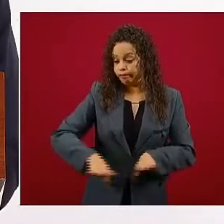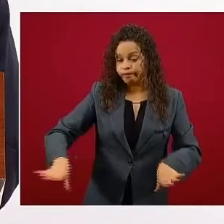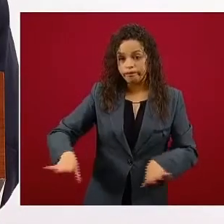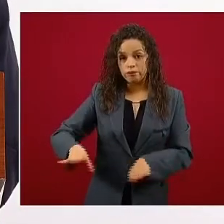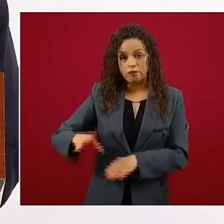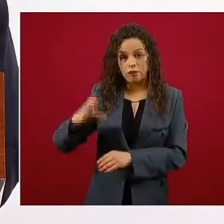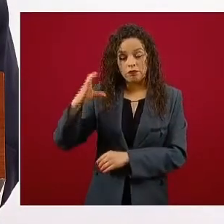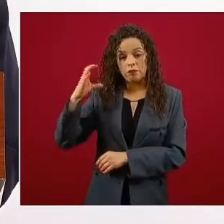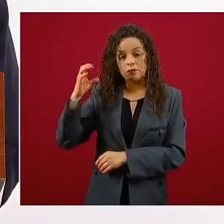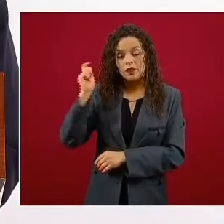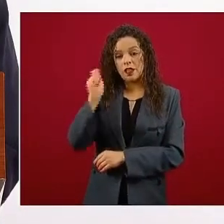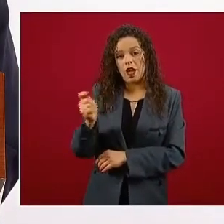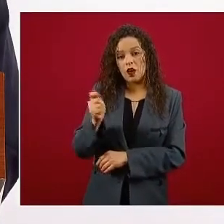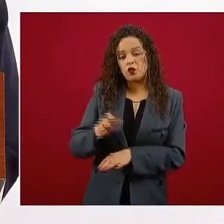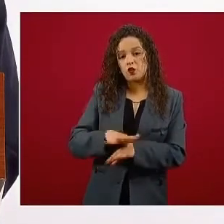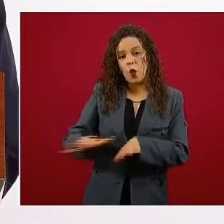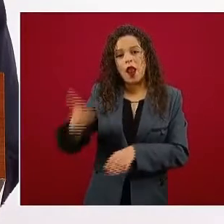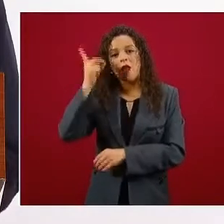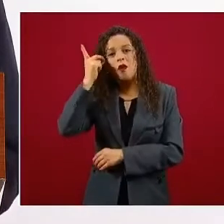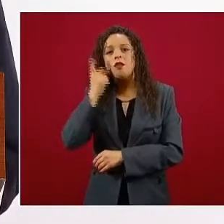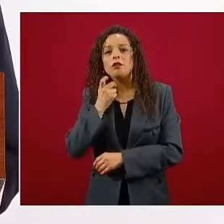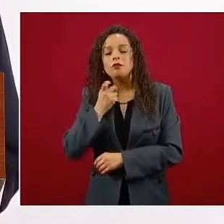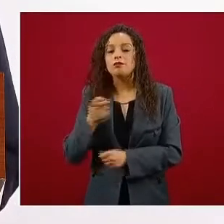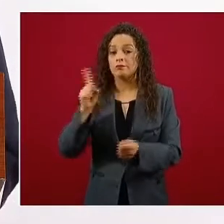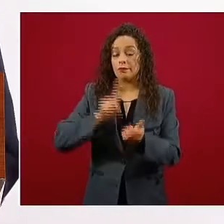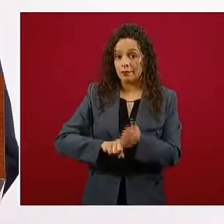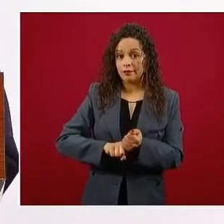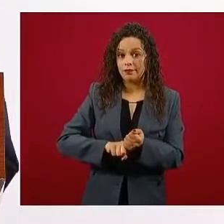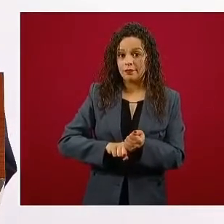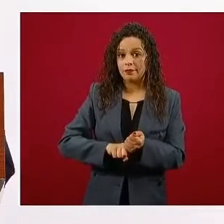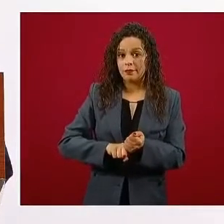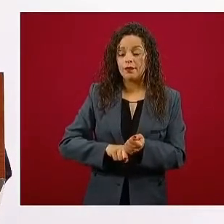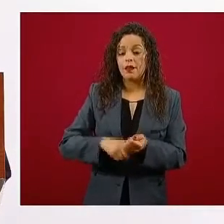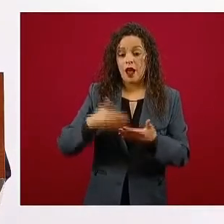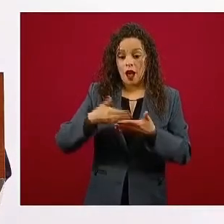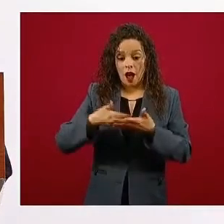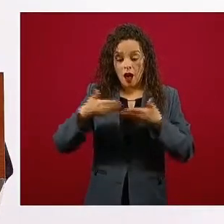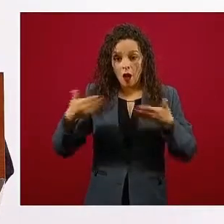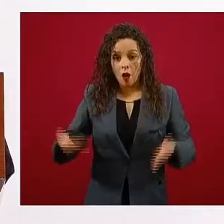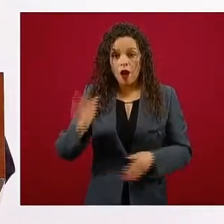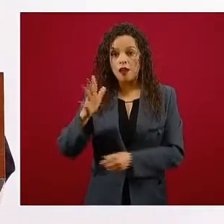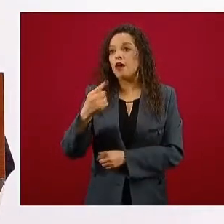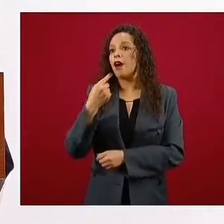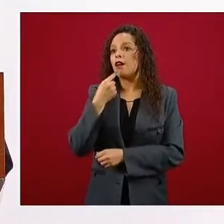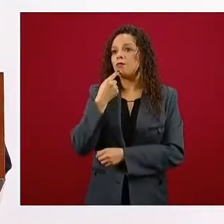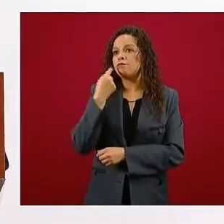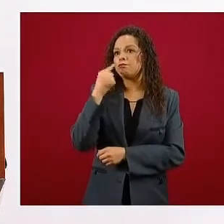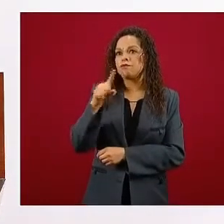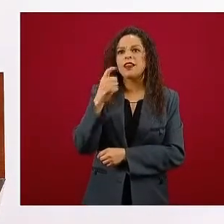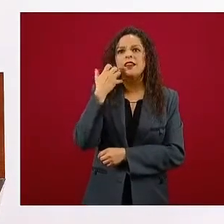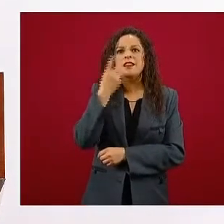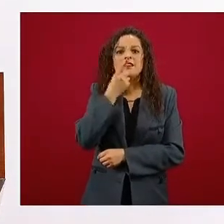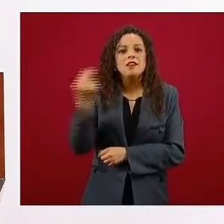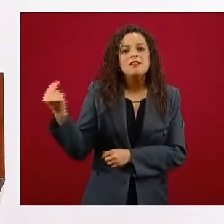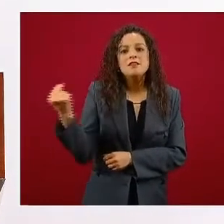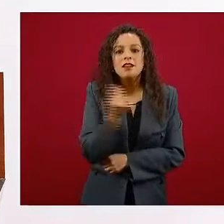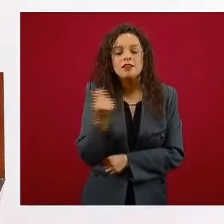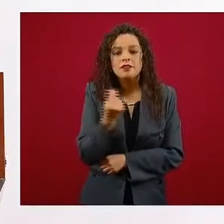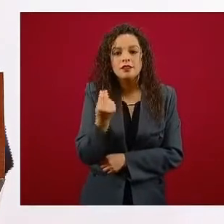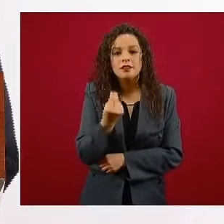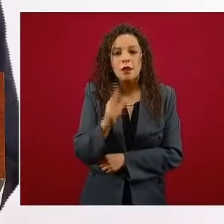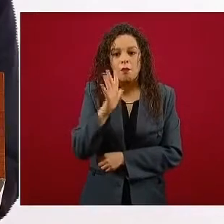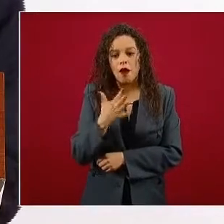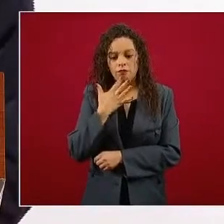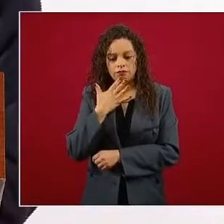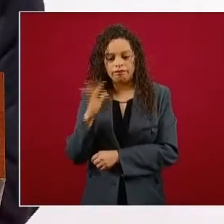todo ajuar, la demanda de 1000 géneros, que hoy es insignificante, aumentará en